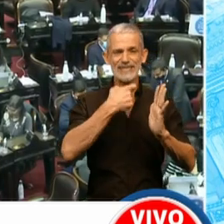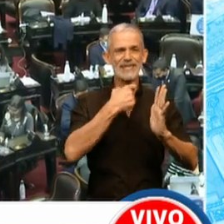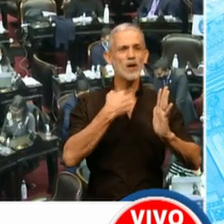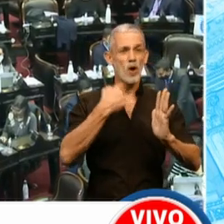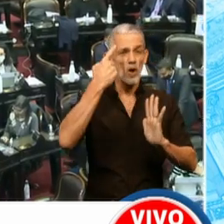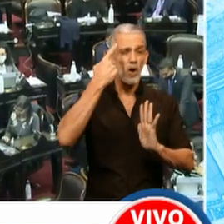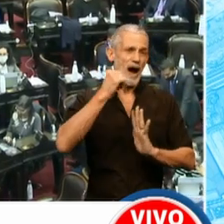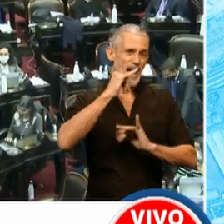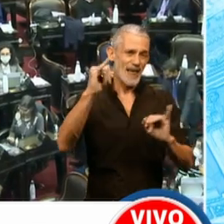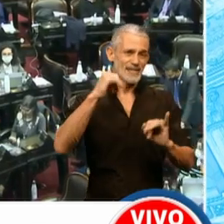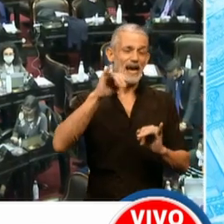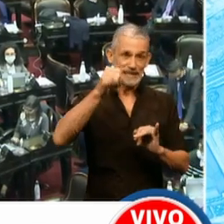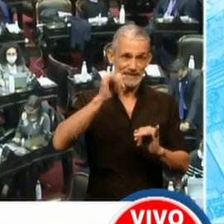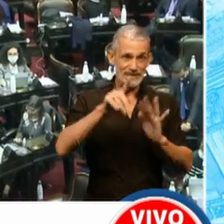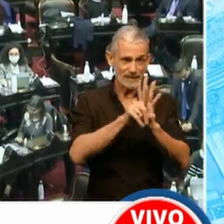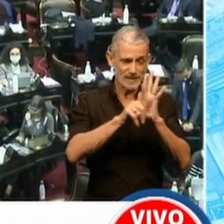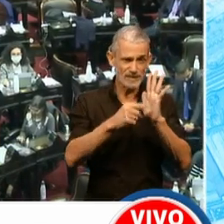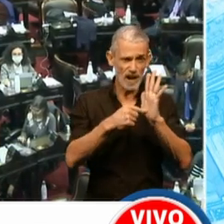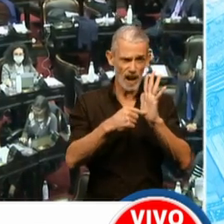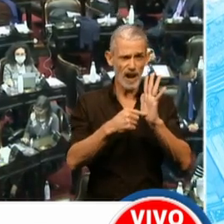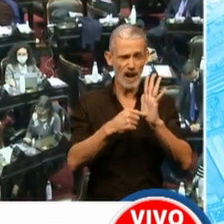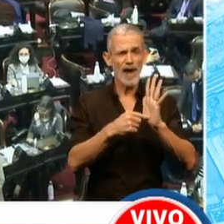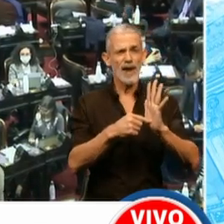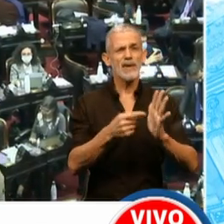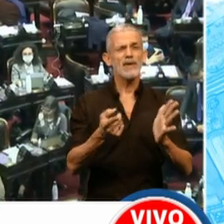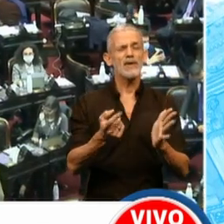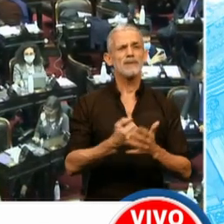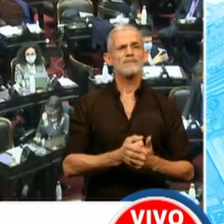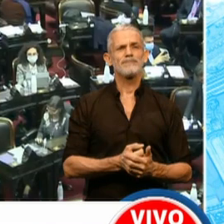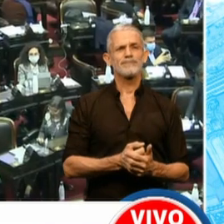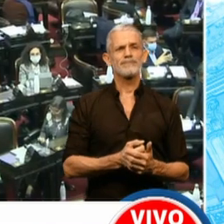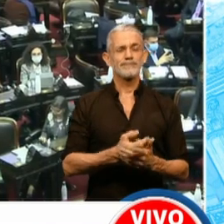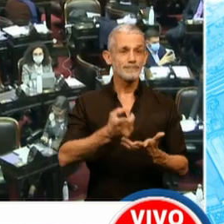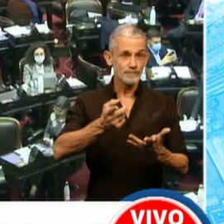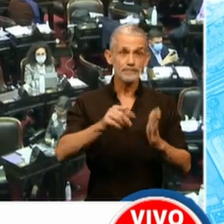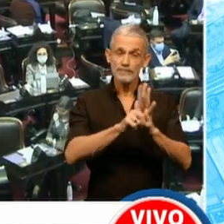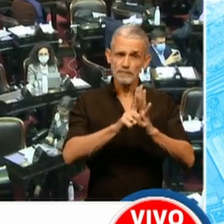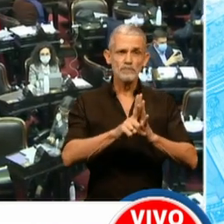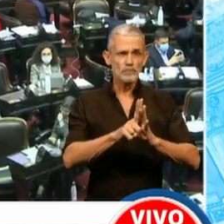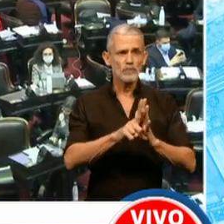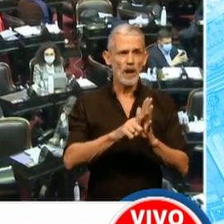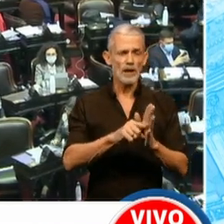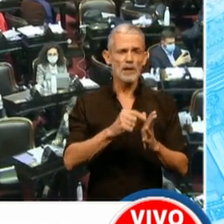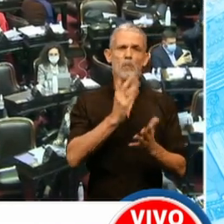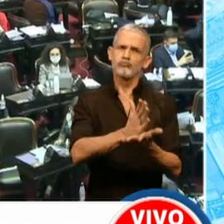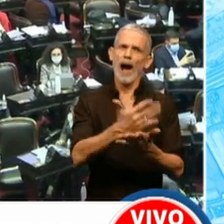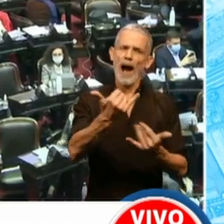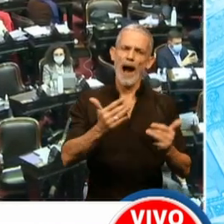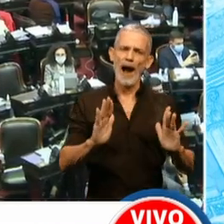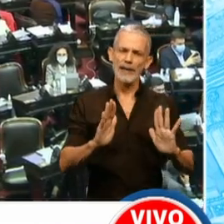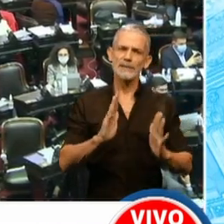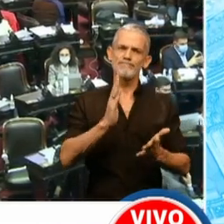nos parece que si es una ley que es una dispositiva que está poniendo a